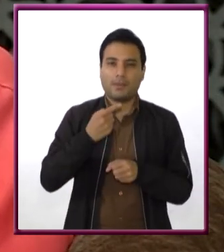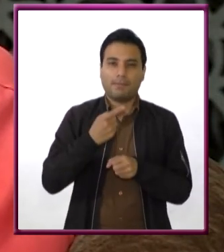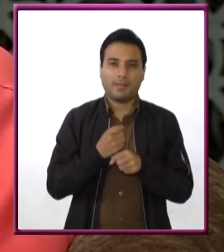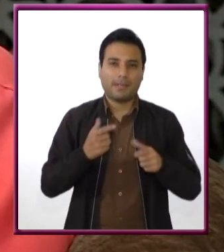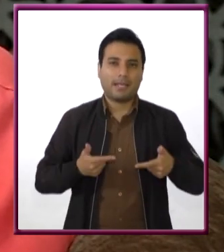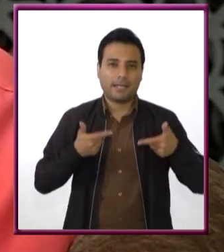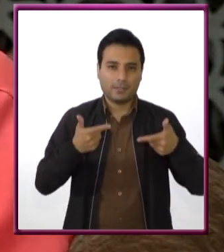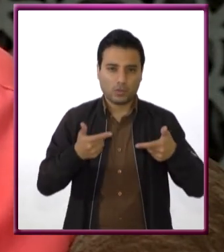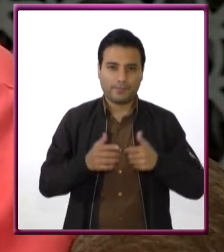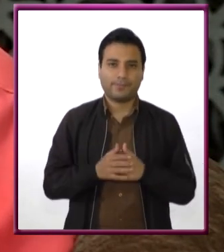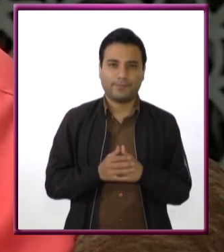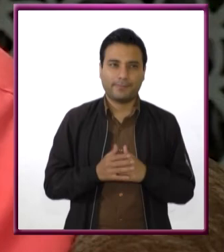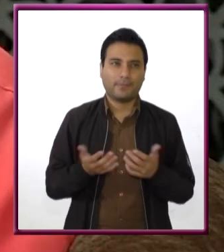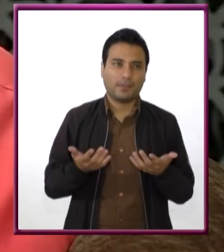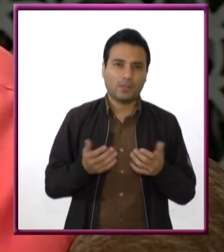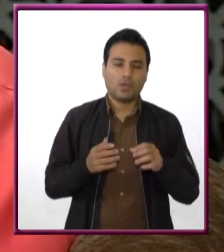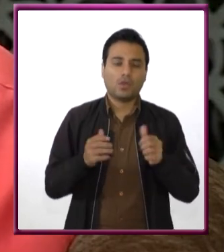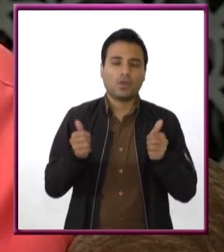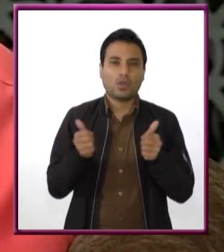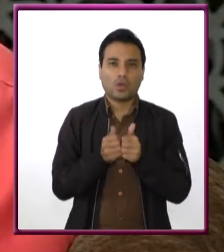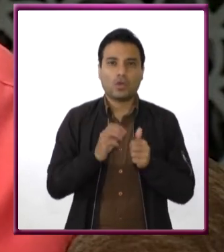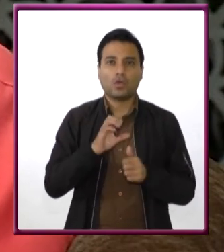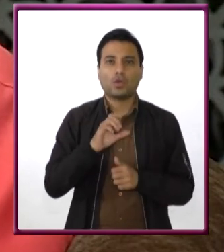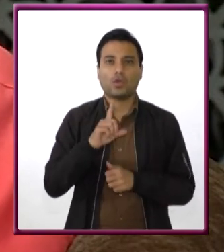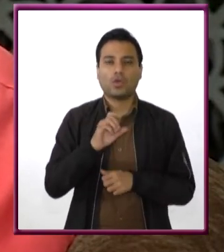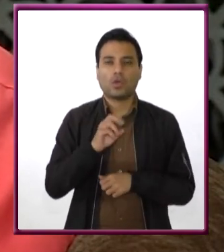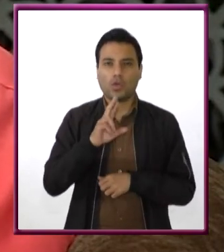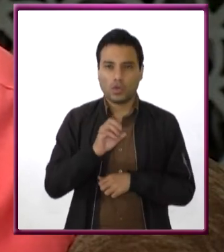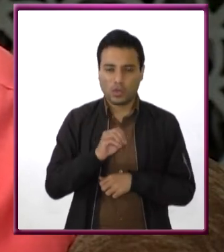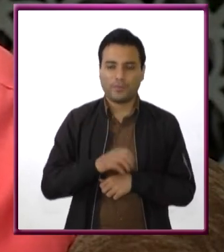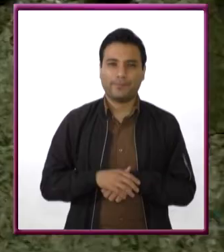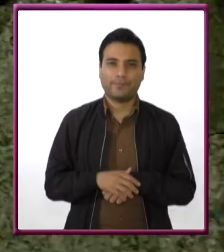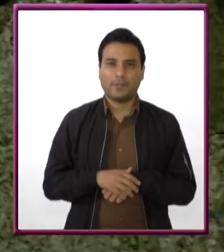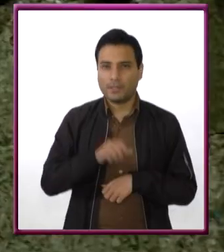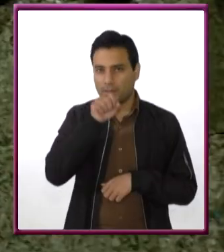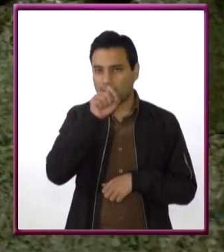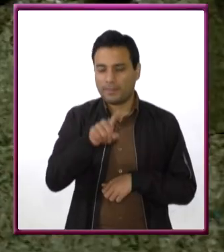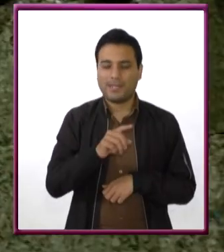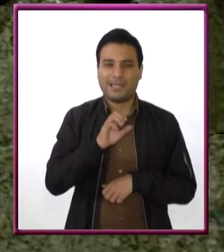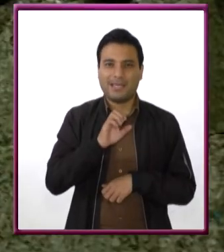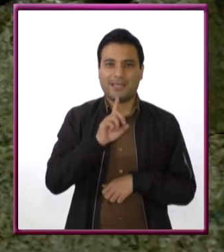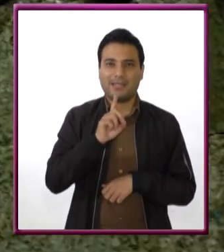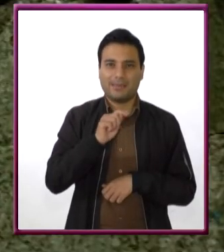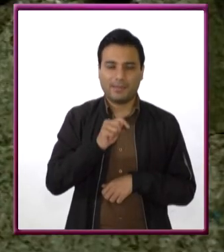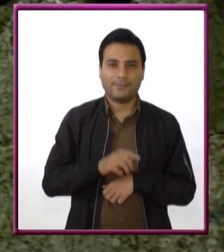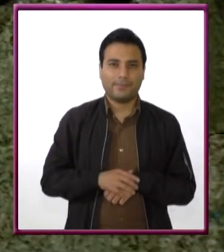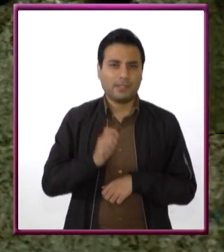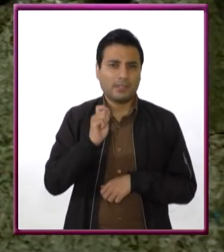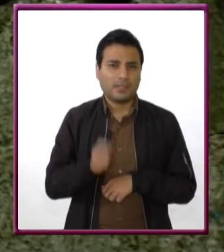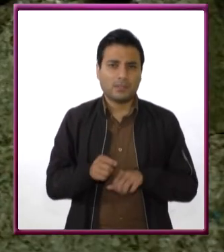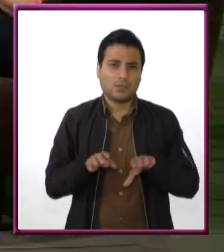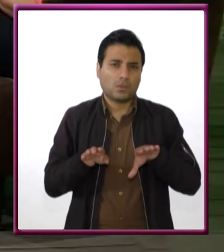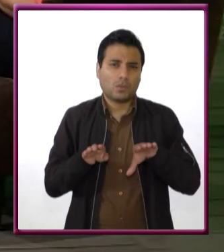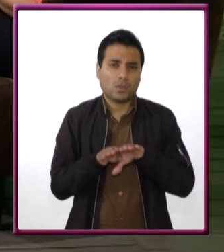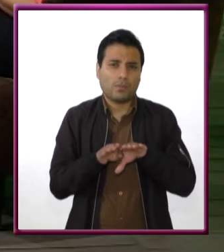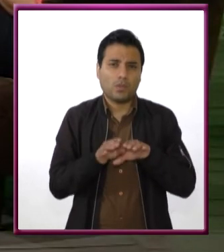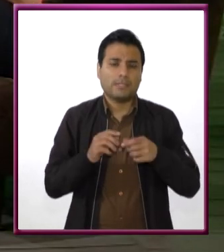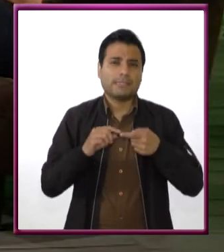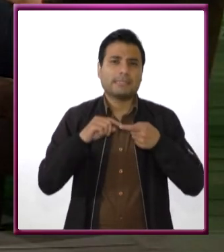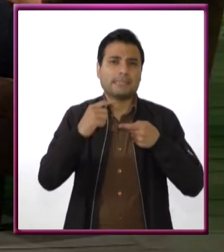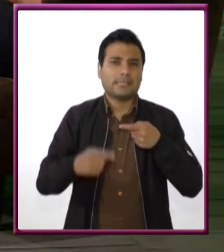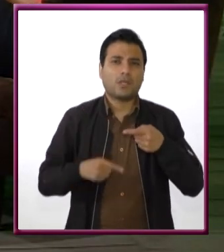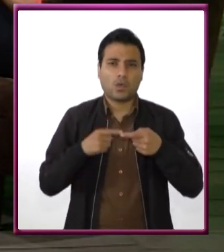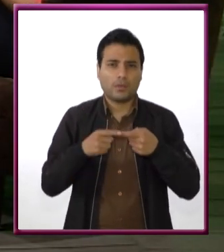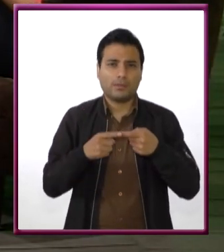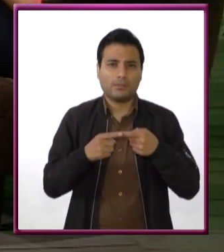los organoclorados, el DDT como el más conocido en el mundo, prácticamente sigue el ciclo de la materia orgánica. ¿Por qué?